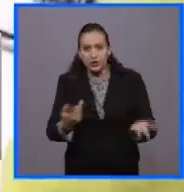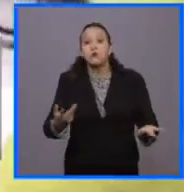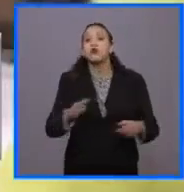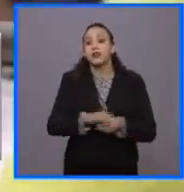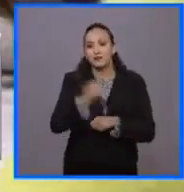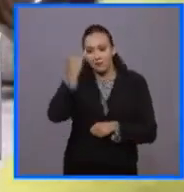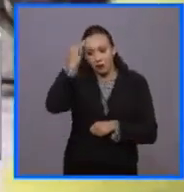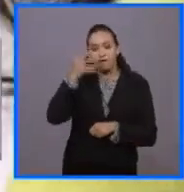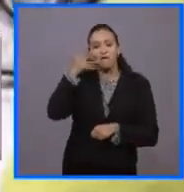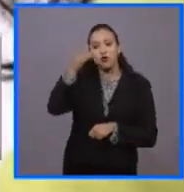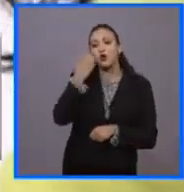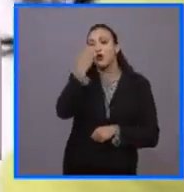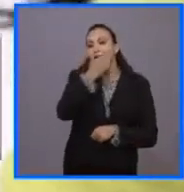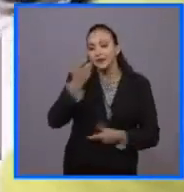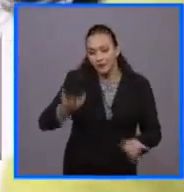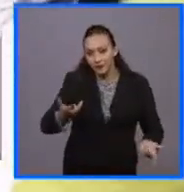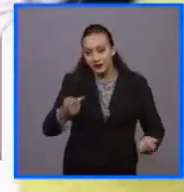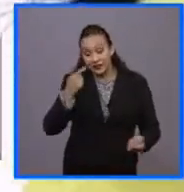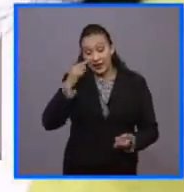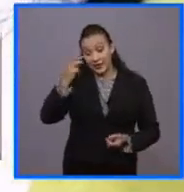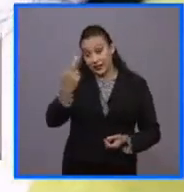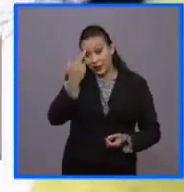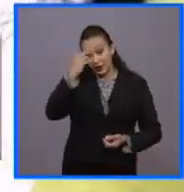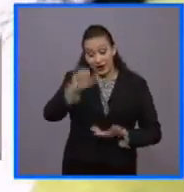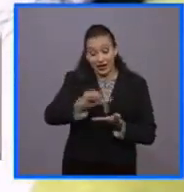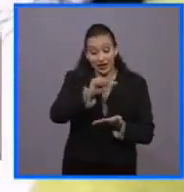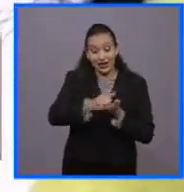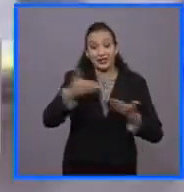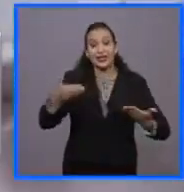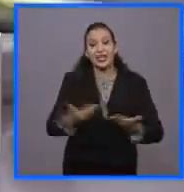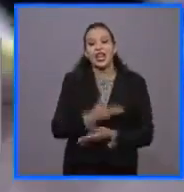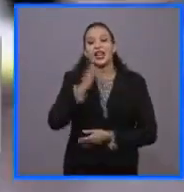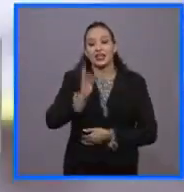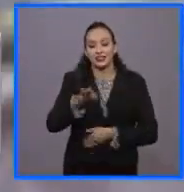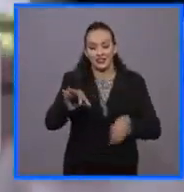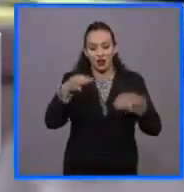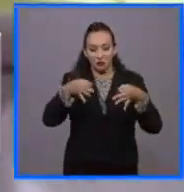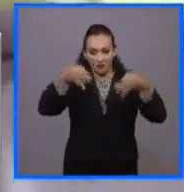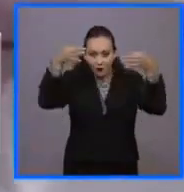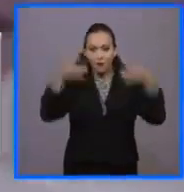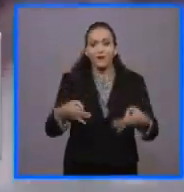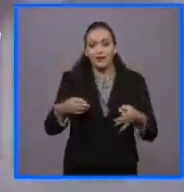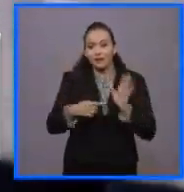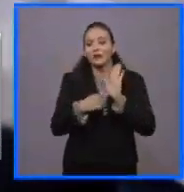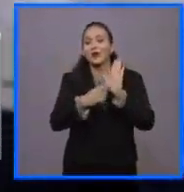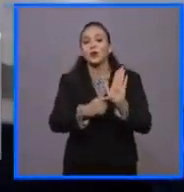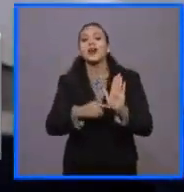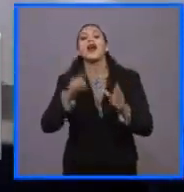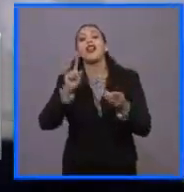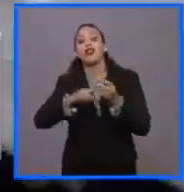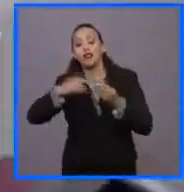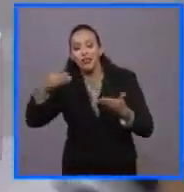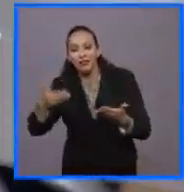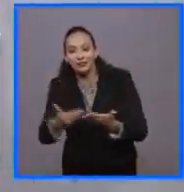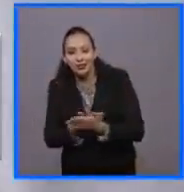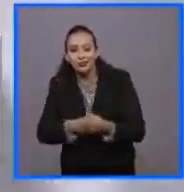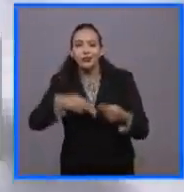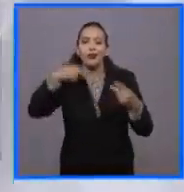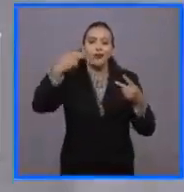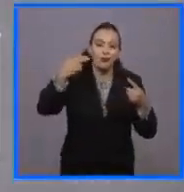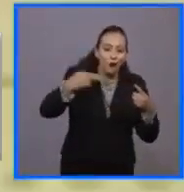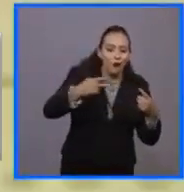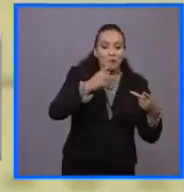recordó que el acta de nacimiento es el documento con el que la persona se identifica e individualiza dentro de la sociedad y determina